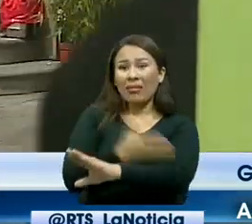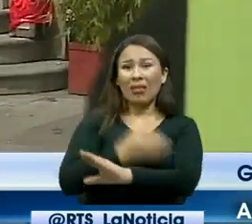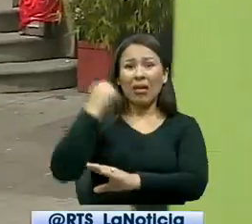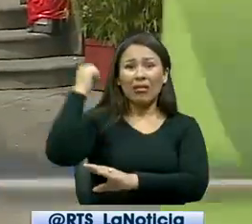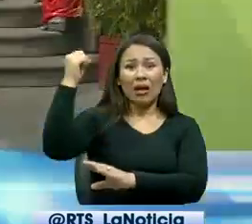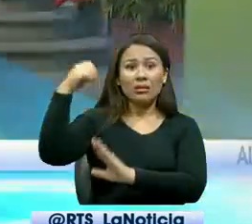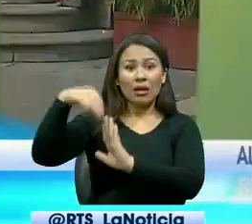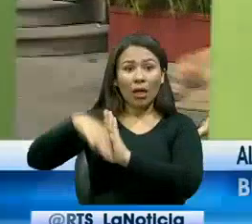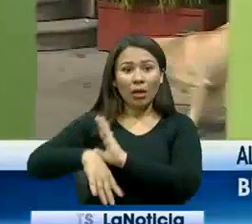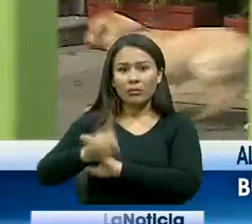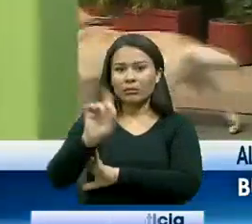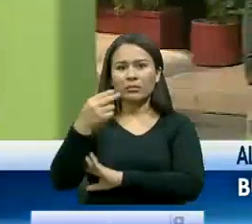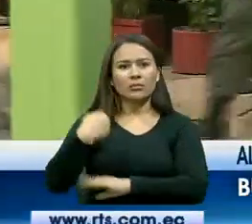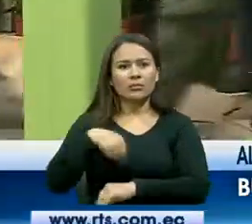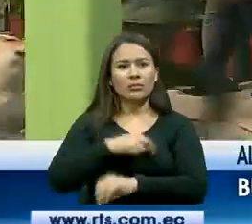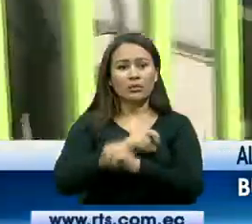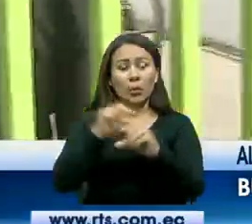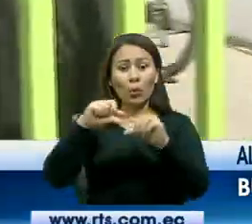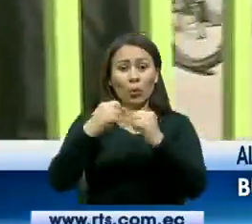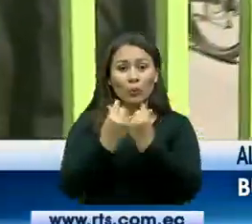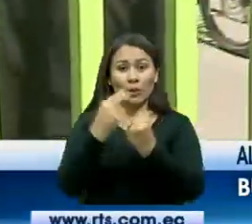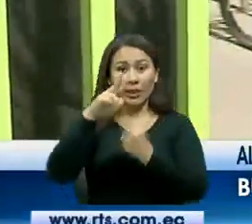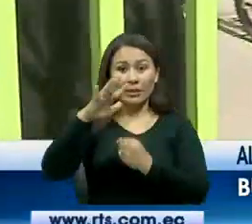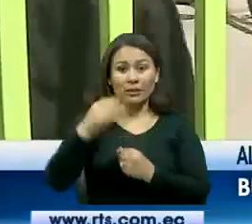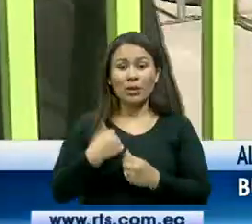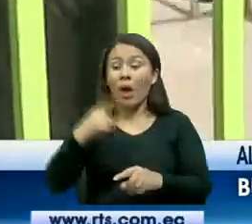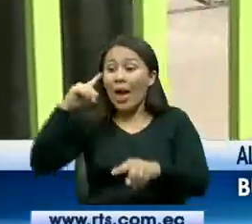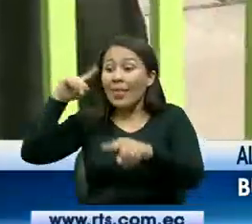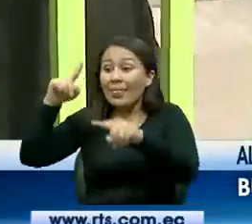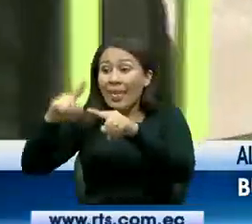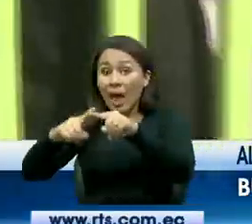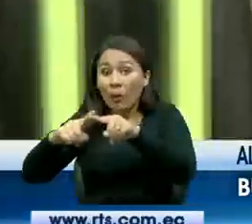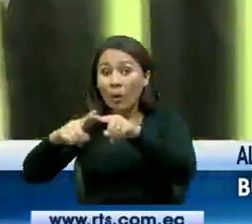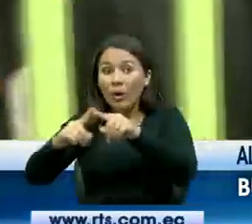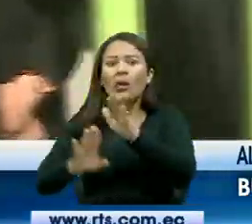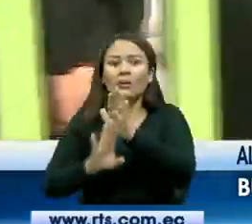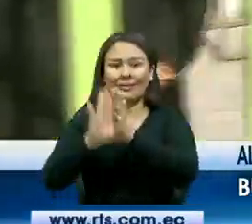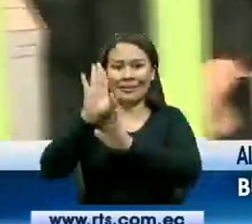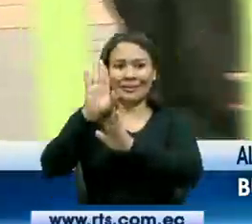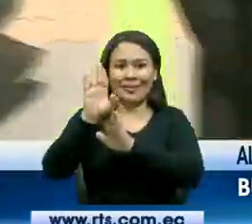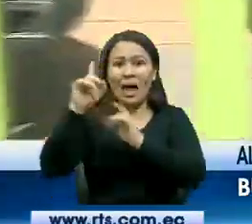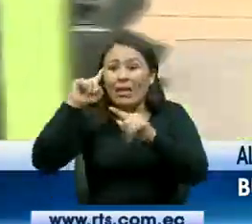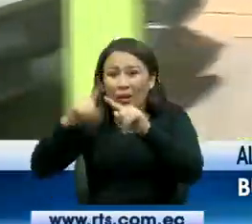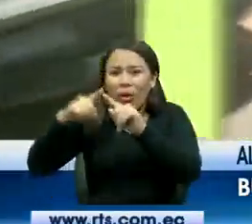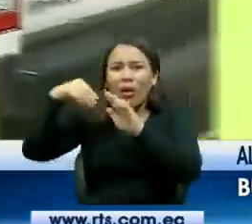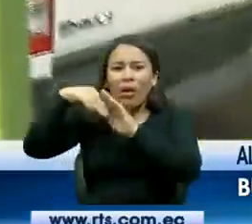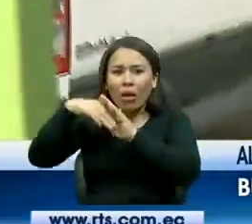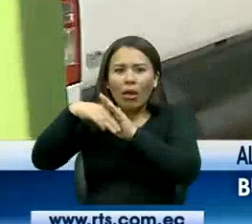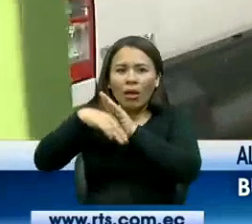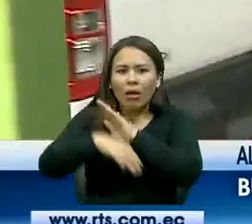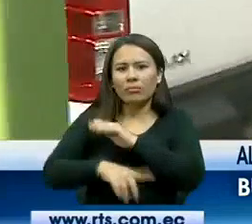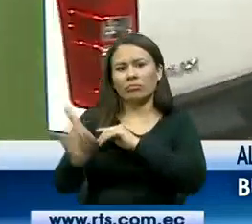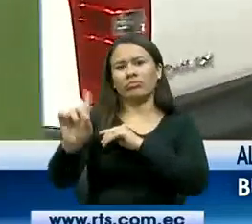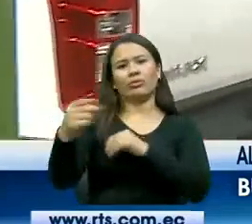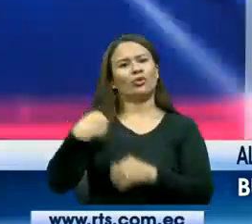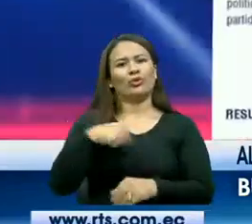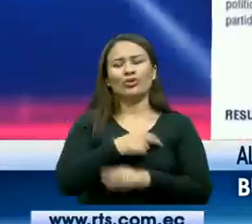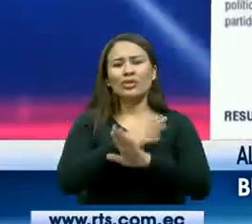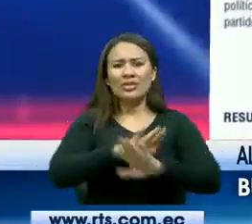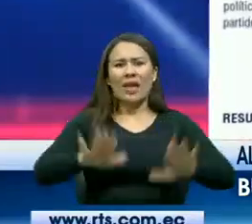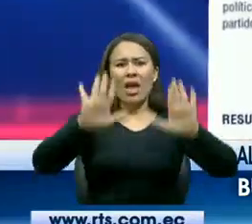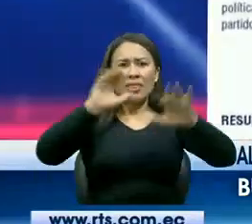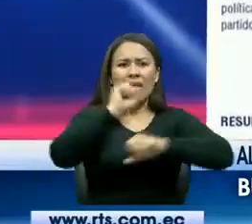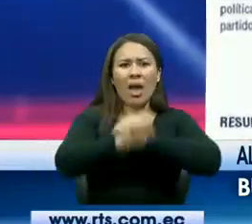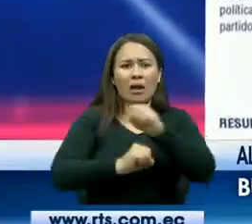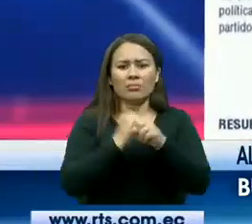país dejan en claro que no aceptarán acuerdos que vayan en contra de los avances conseguidos en lo que ellos llaman la década ganada. En un